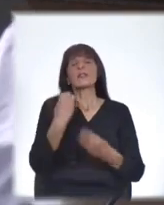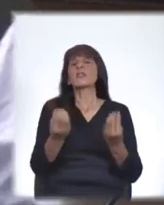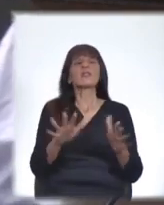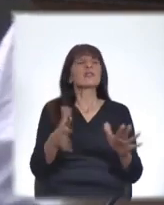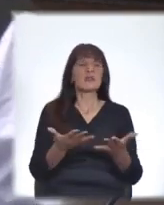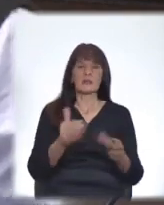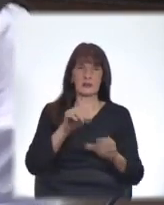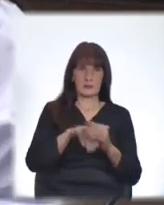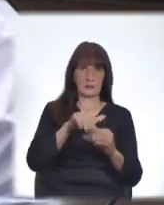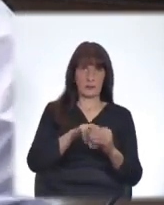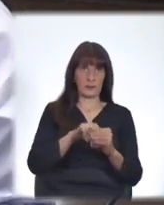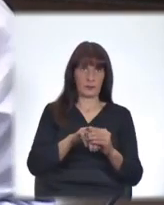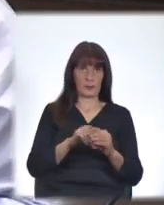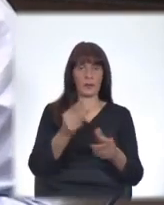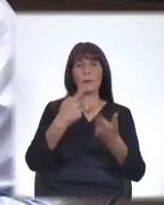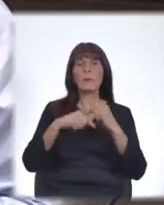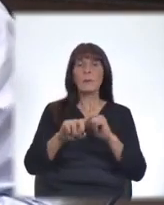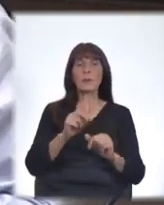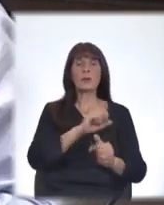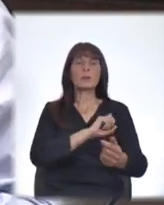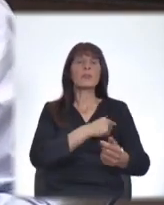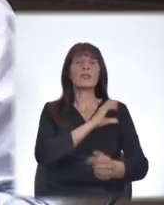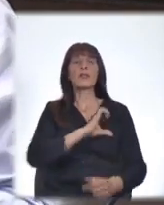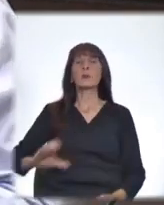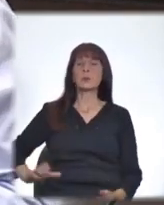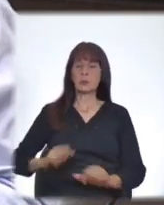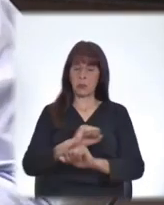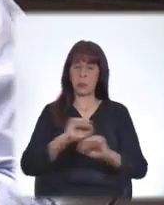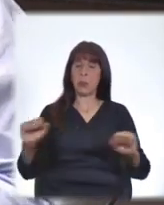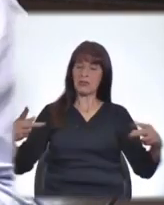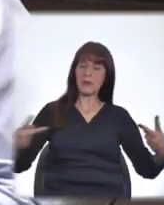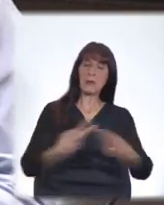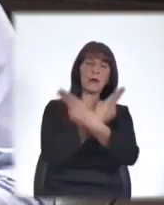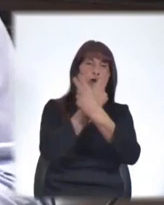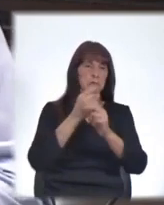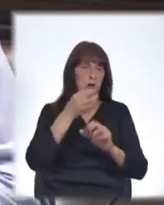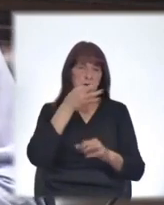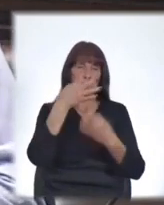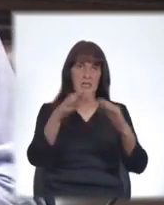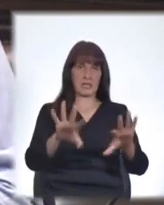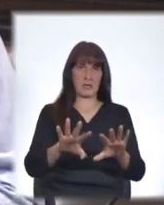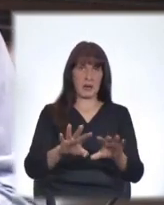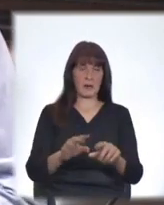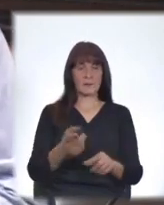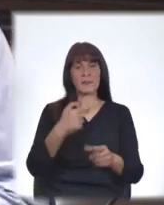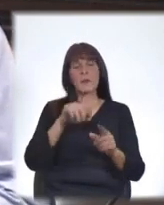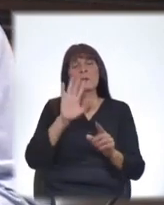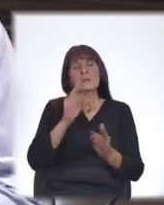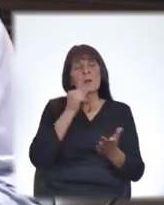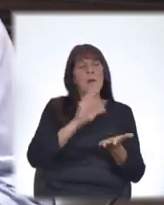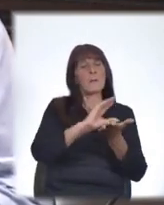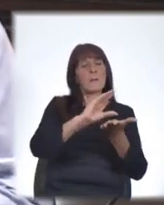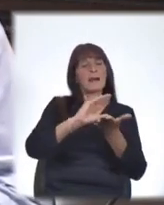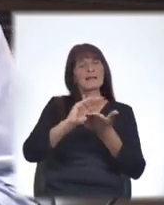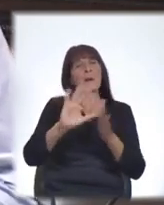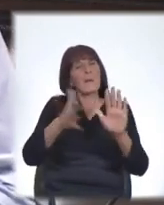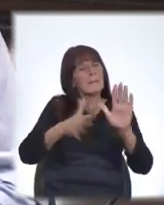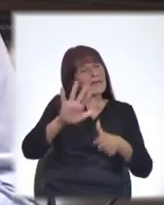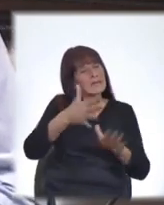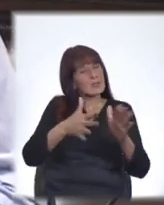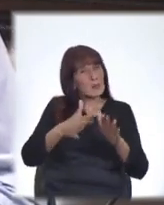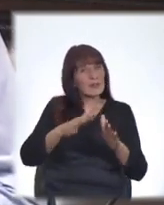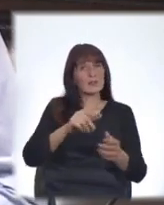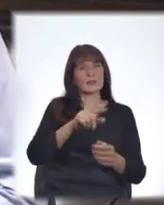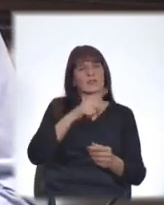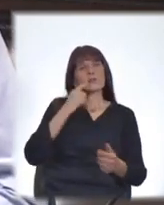votando, porque el Poder Ejecutivo puede recortar lo que quiere. Por ejemplo, las partidas estimativas, como la asistencia a la